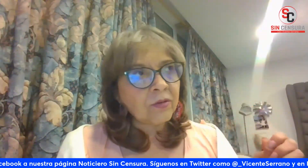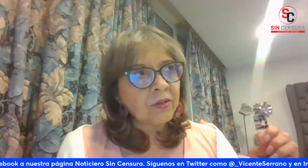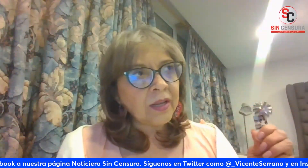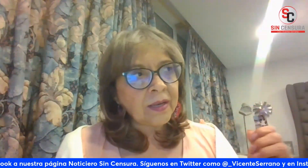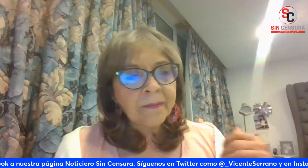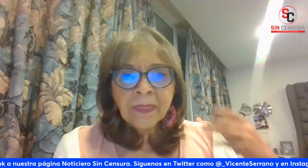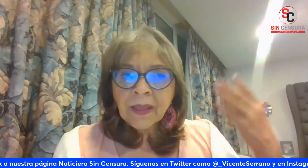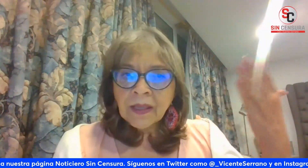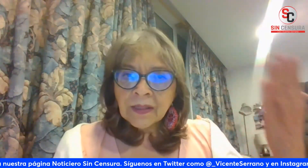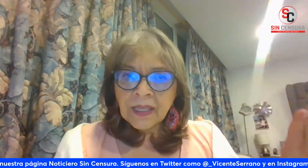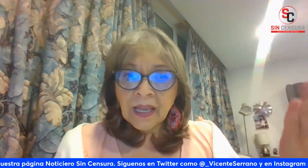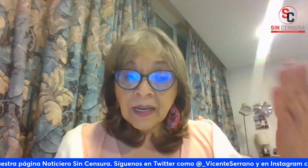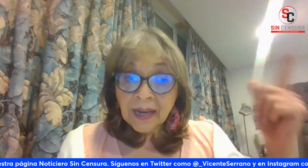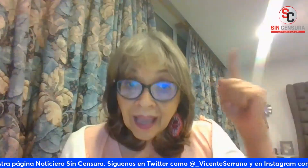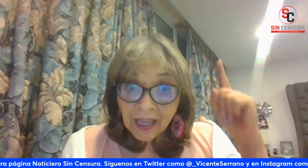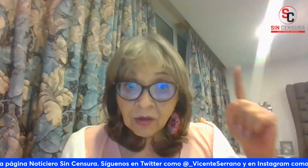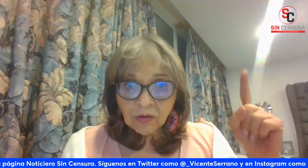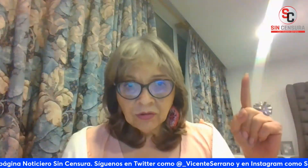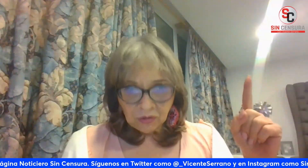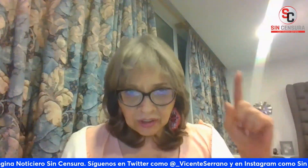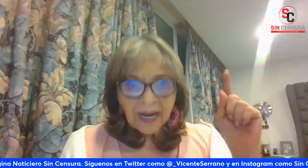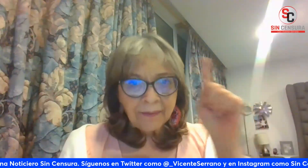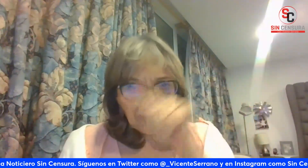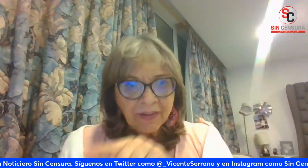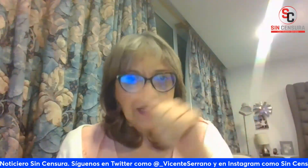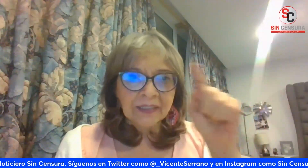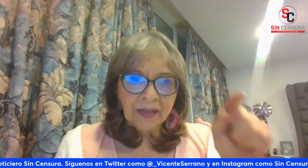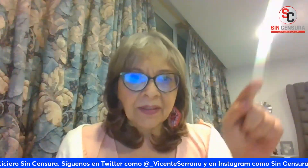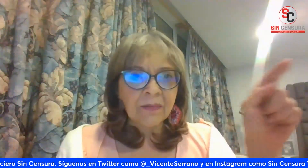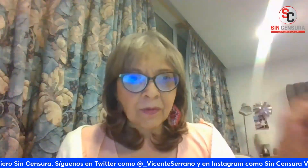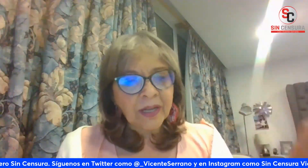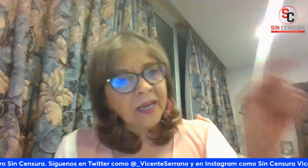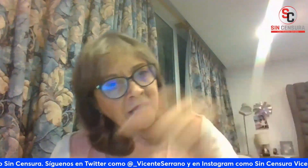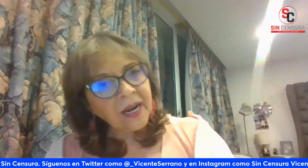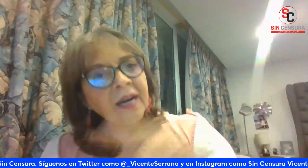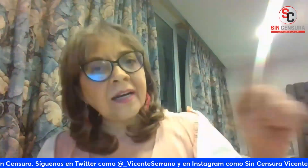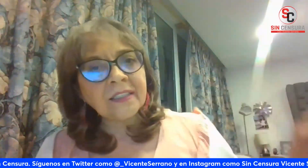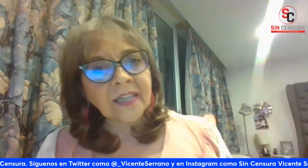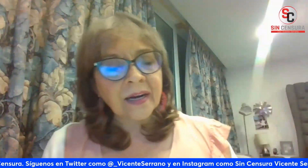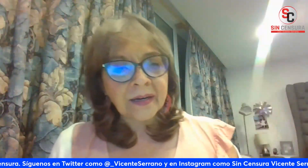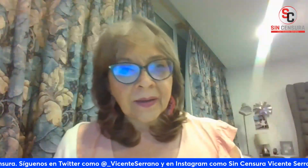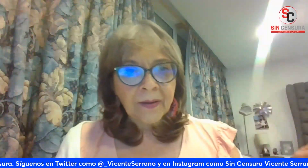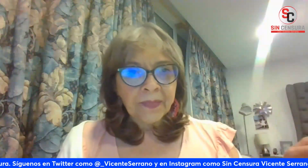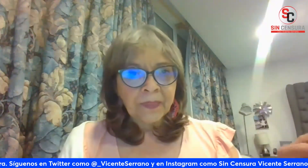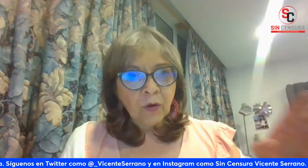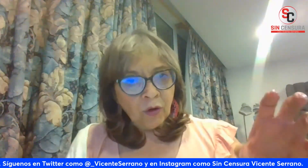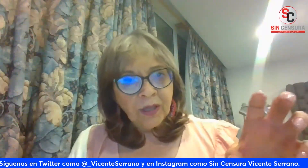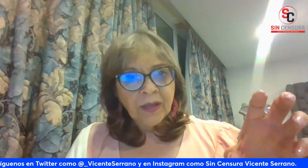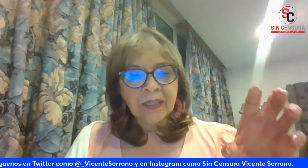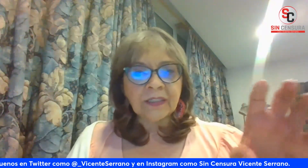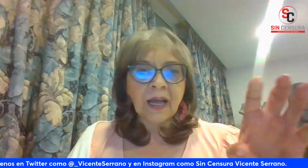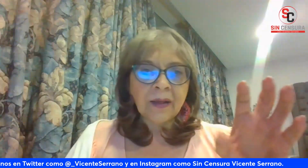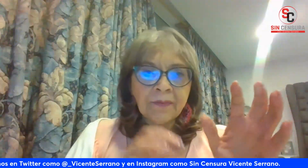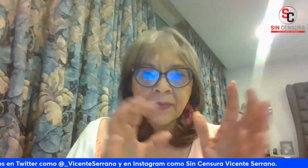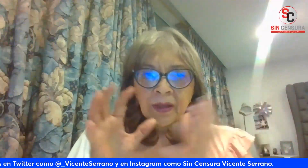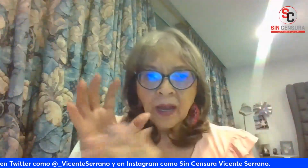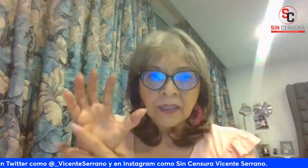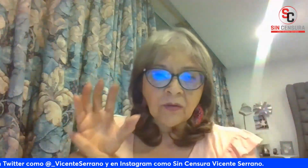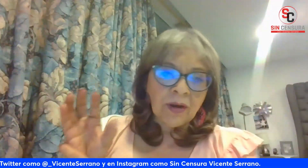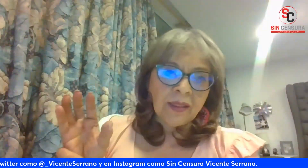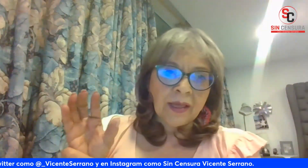ahora viviendo con el INE, tienen ellos, o sea, la mafia que estaba en el poder y que quiere regresar, hoy